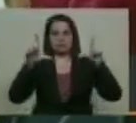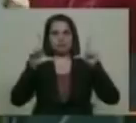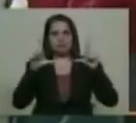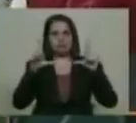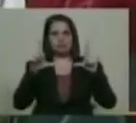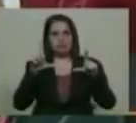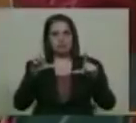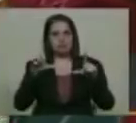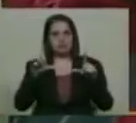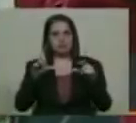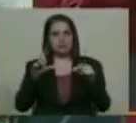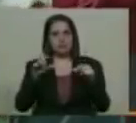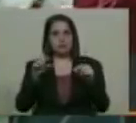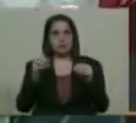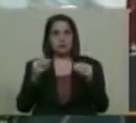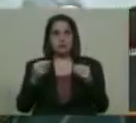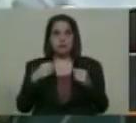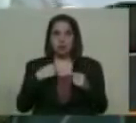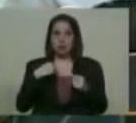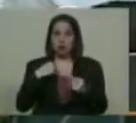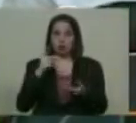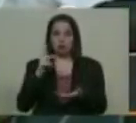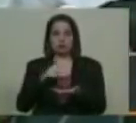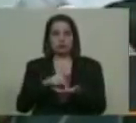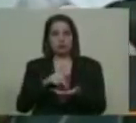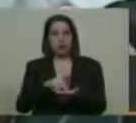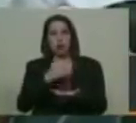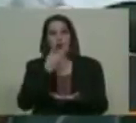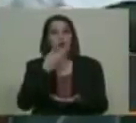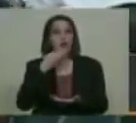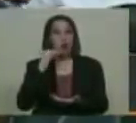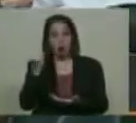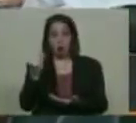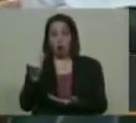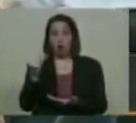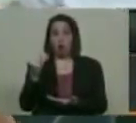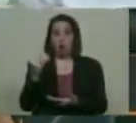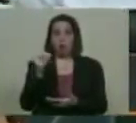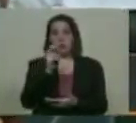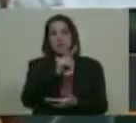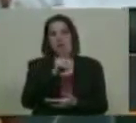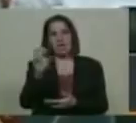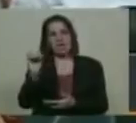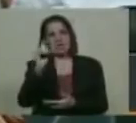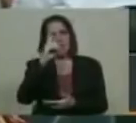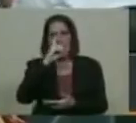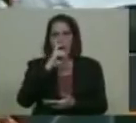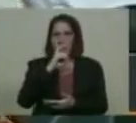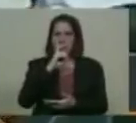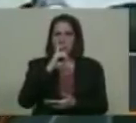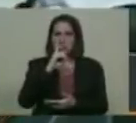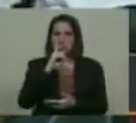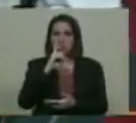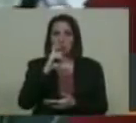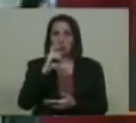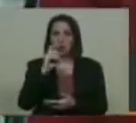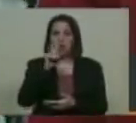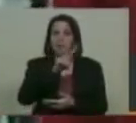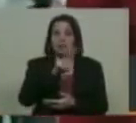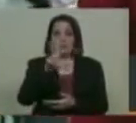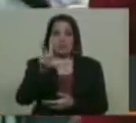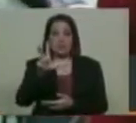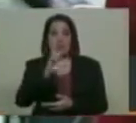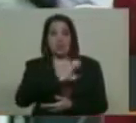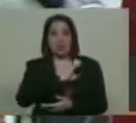momento. Yo estaba jovencita, tenía 20 años, cuando el 23